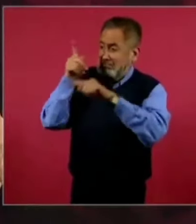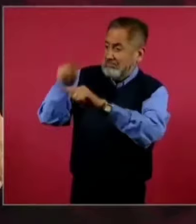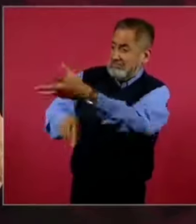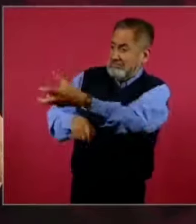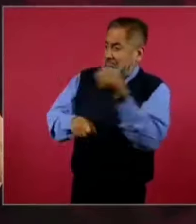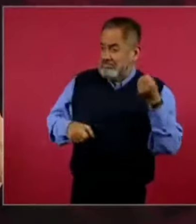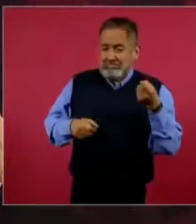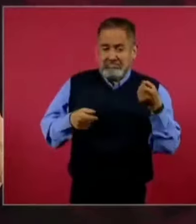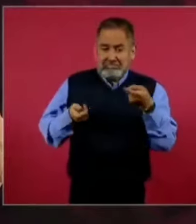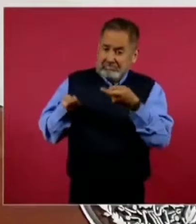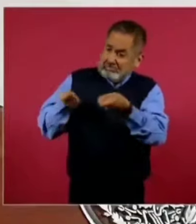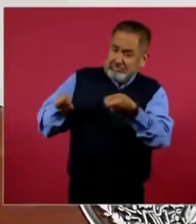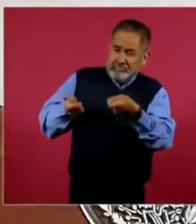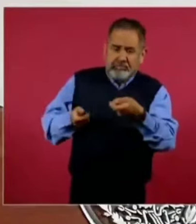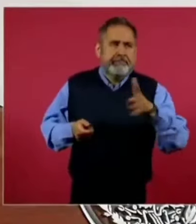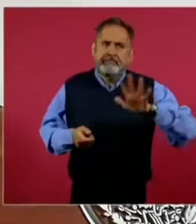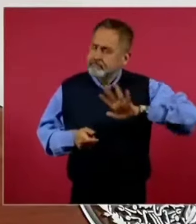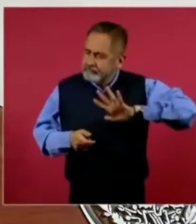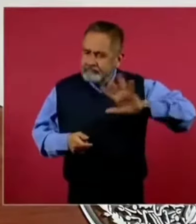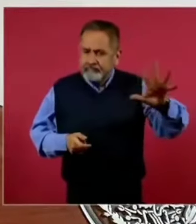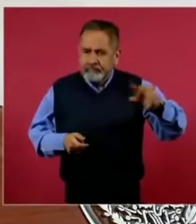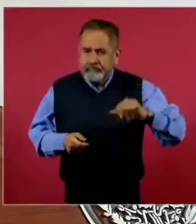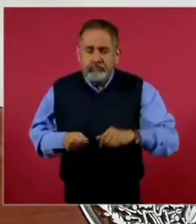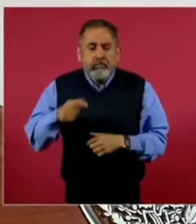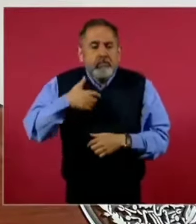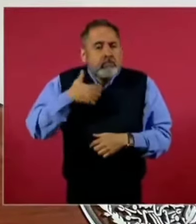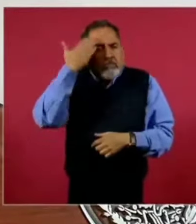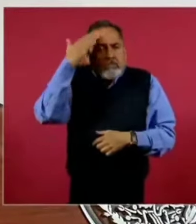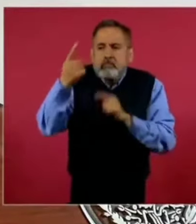Entonces, ni conocía yo al